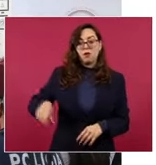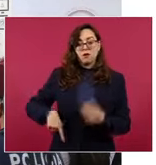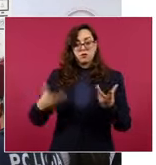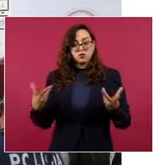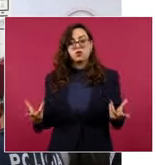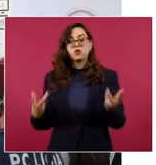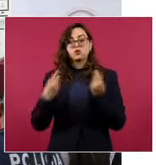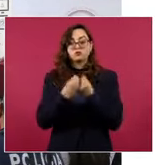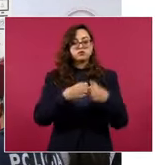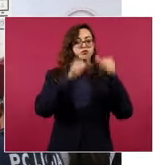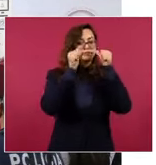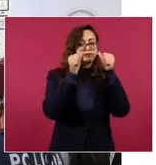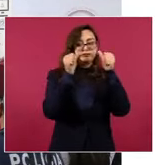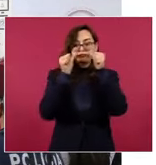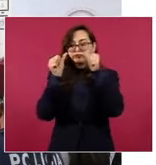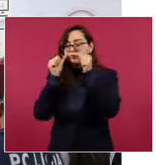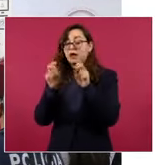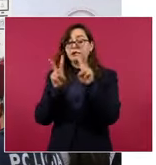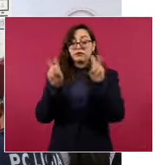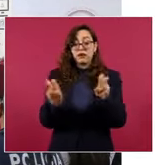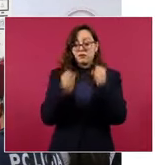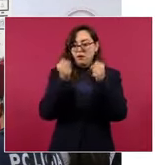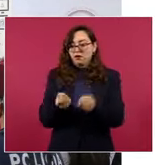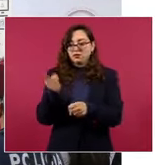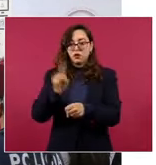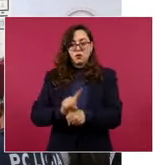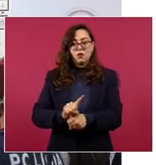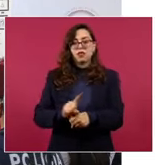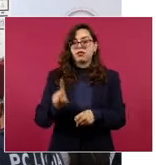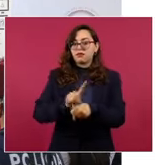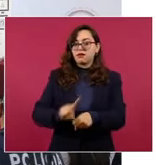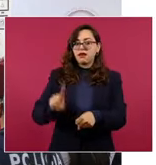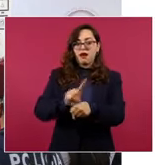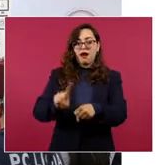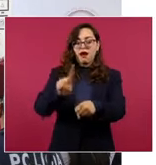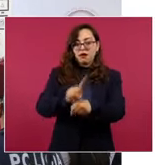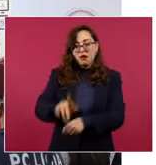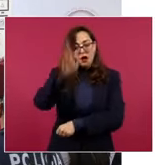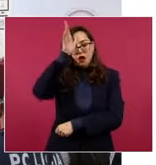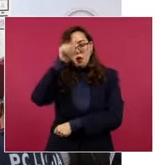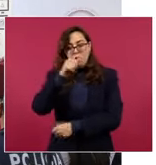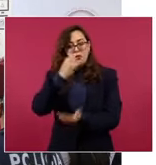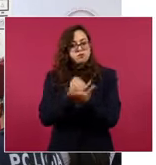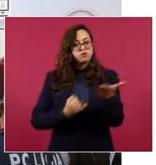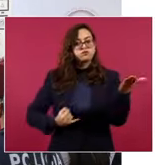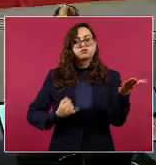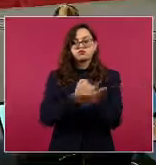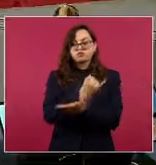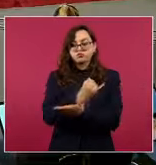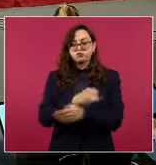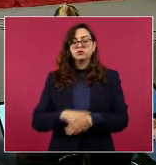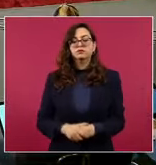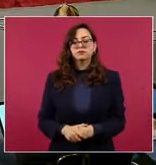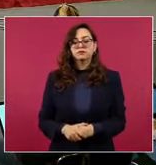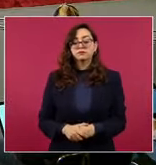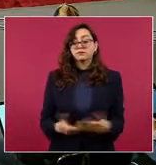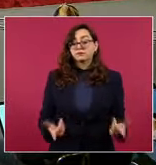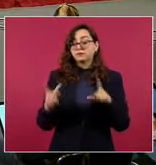diario los temas de seguridad y tomar decisiones de manera coordinada. Hoy la seguridad es